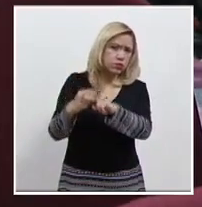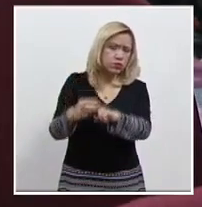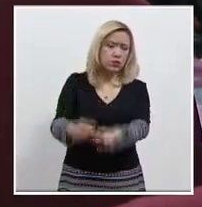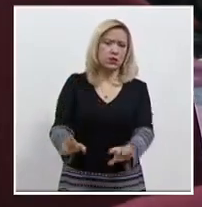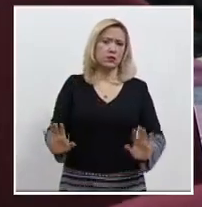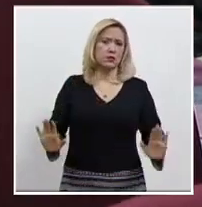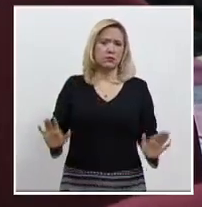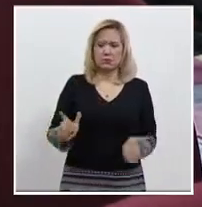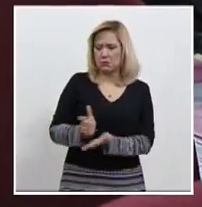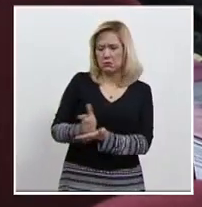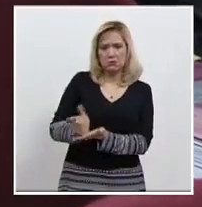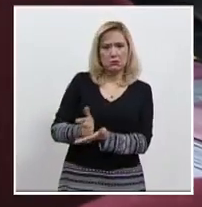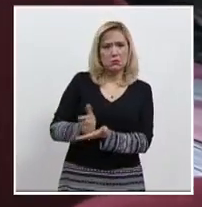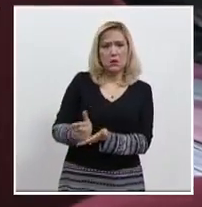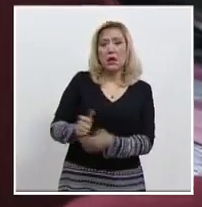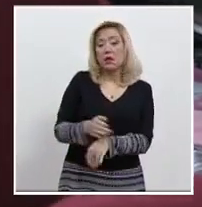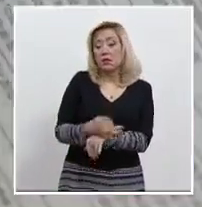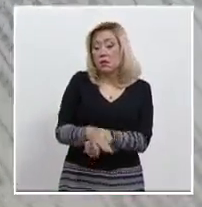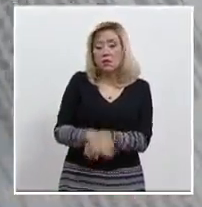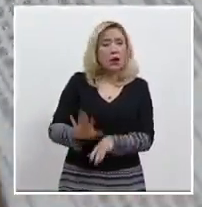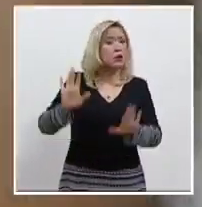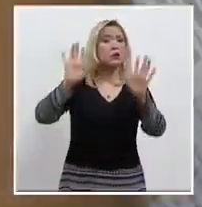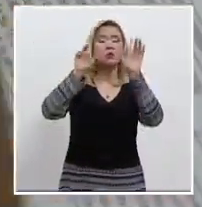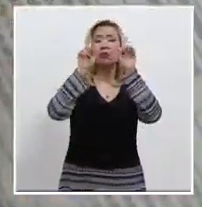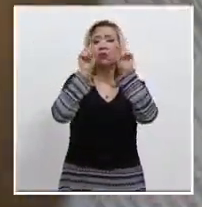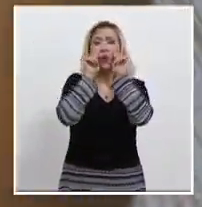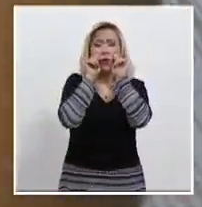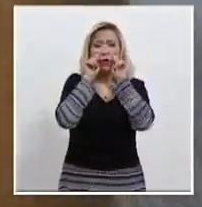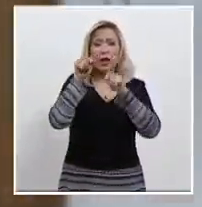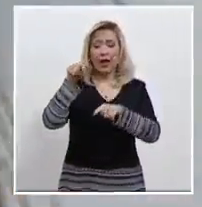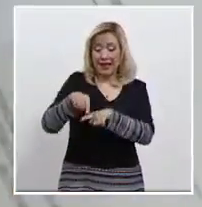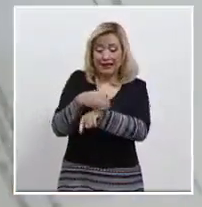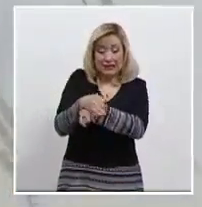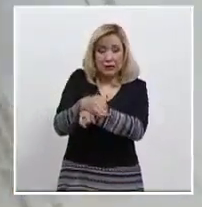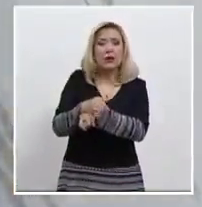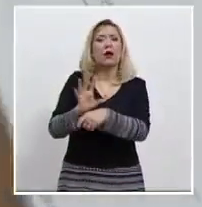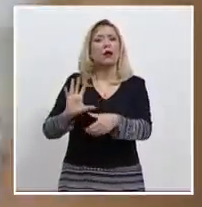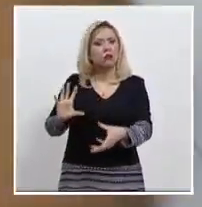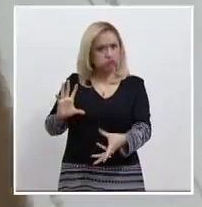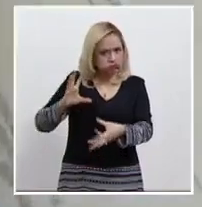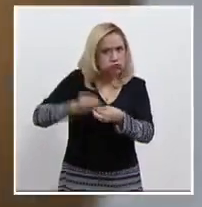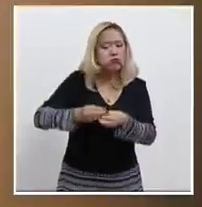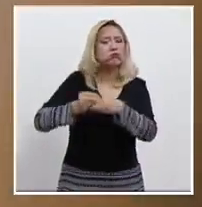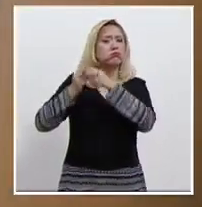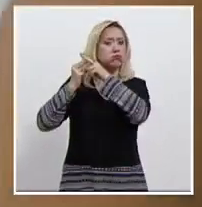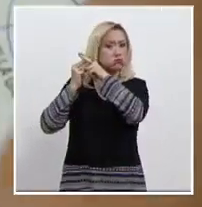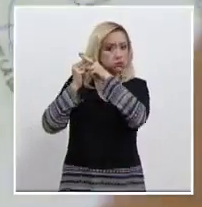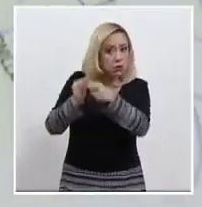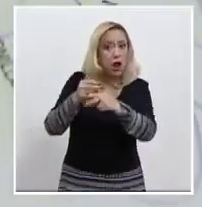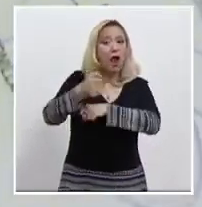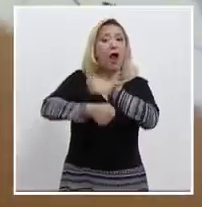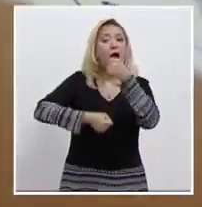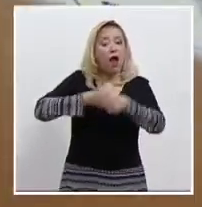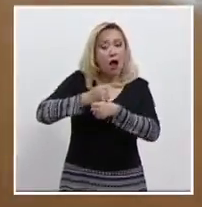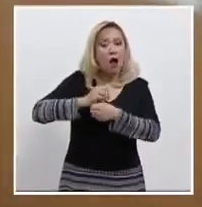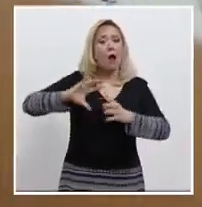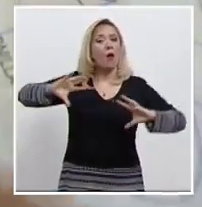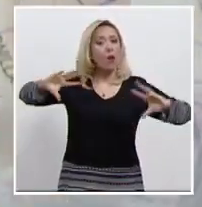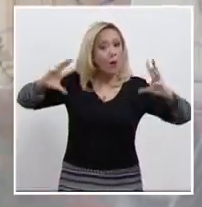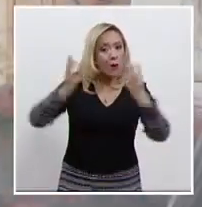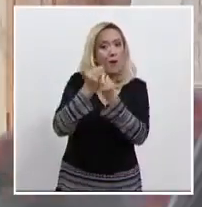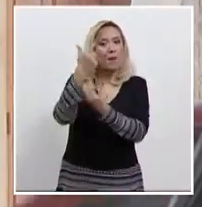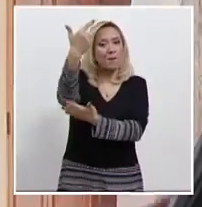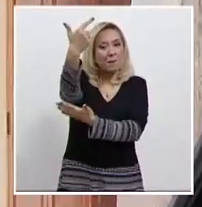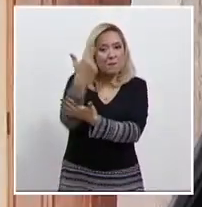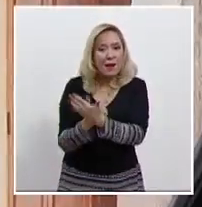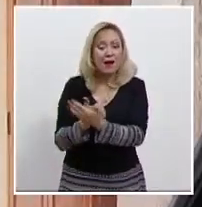que laboraron como temporales. Lo anterior se desprende de las cláusulas del contrato colectivo de trabajo. En consecuencia,